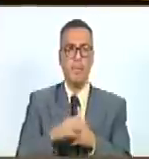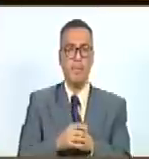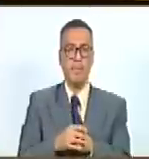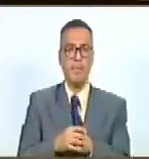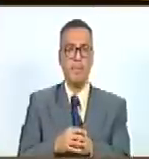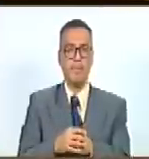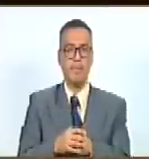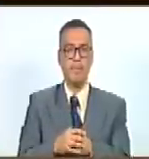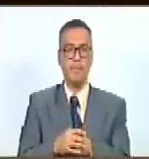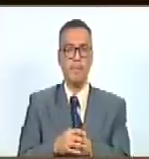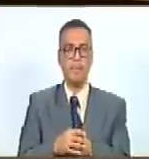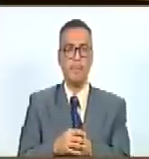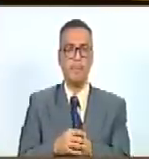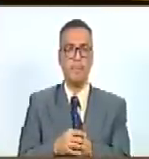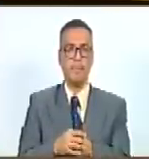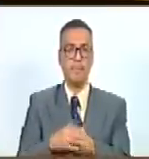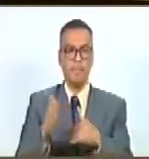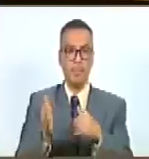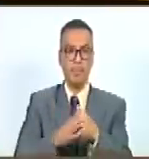se cierra